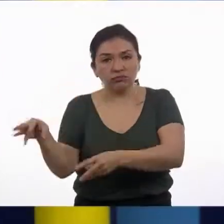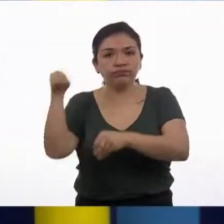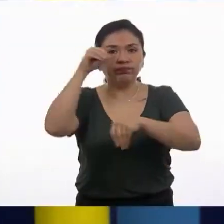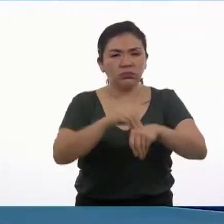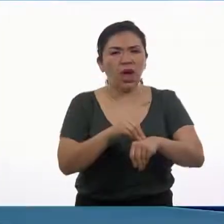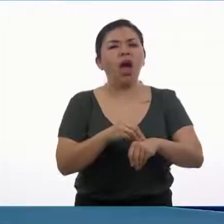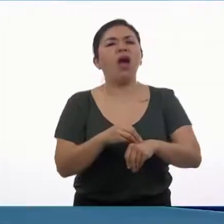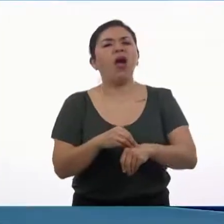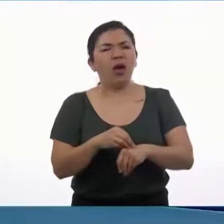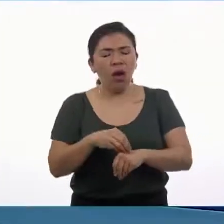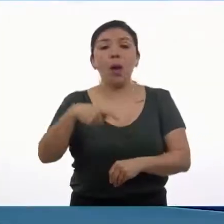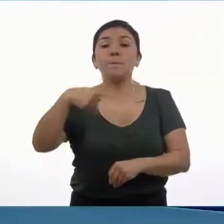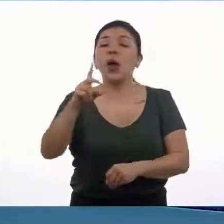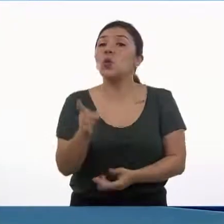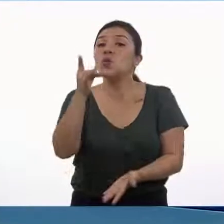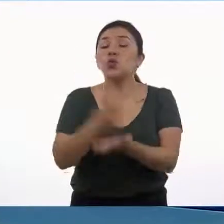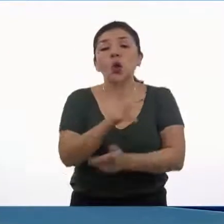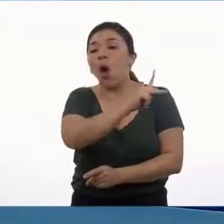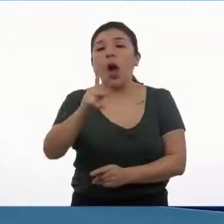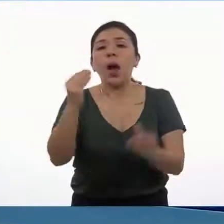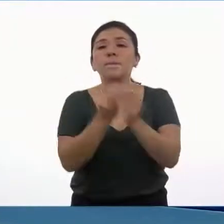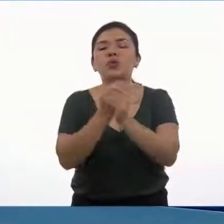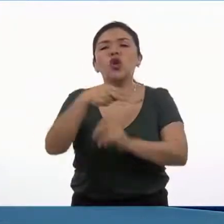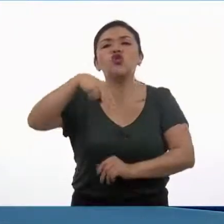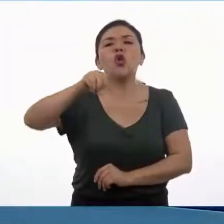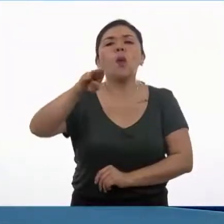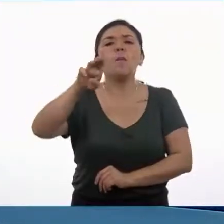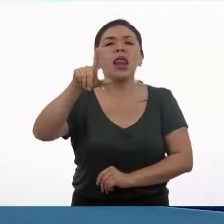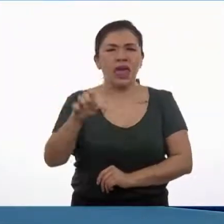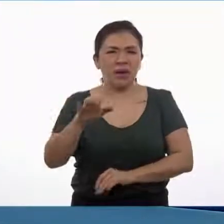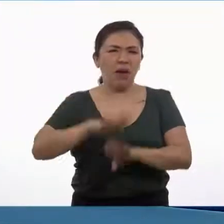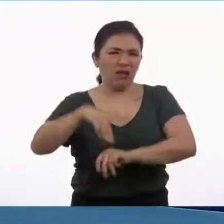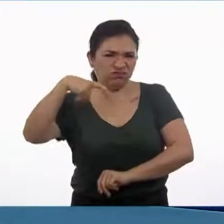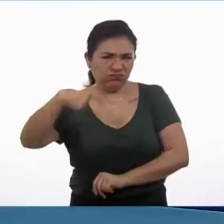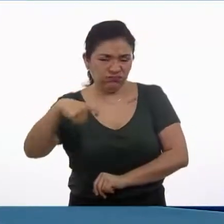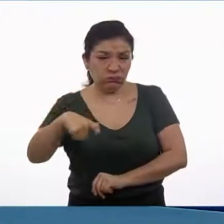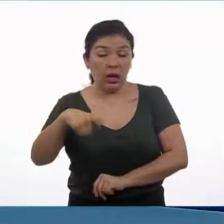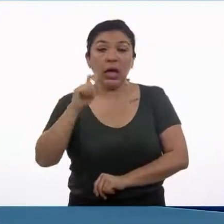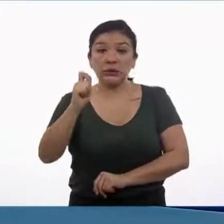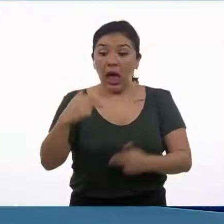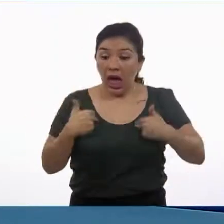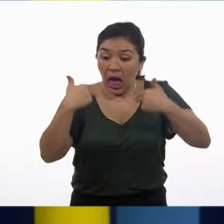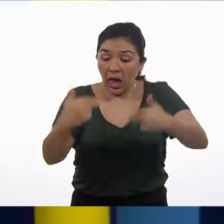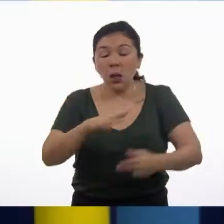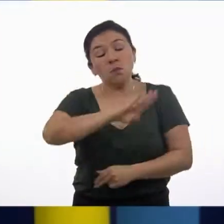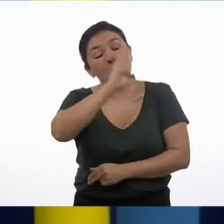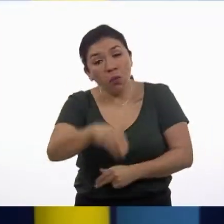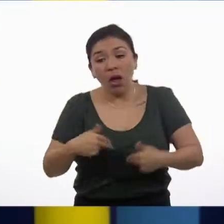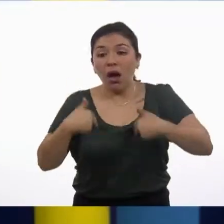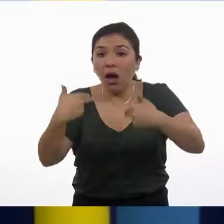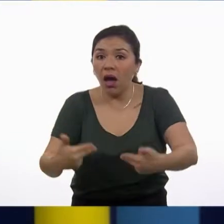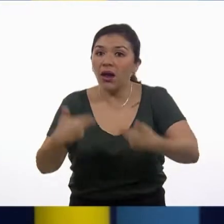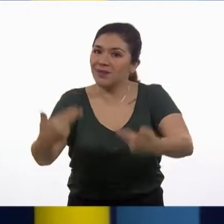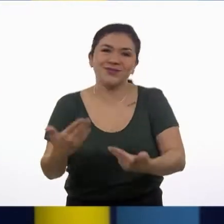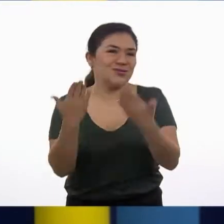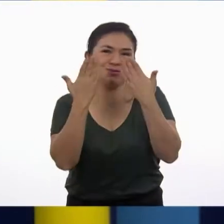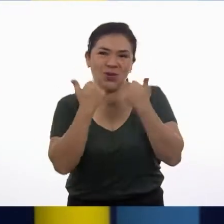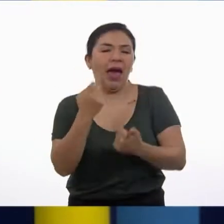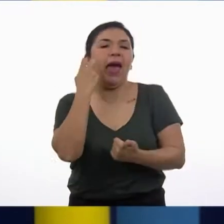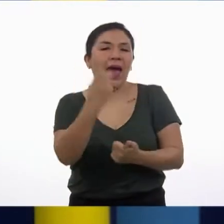Sí, pero solo los nobles, por lo que el puesto del rey no era hereditario. Ah, que esa es